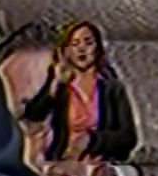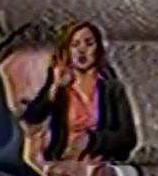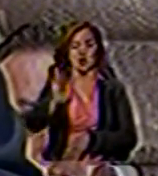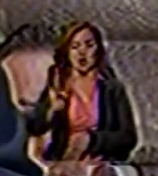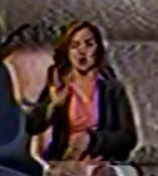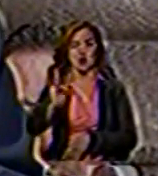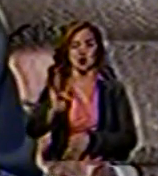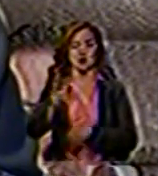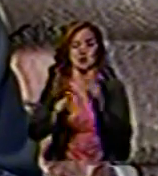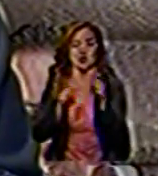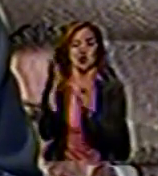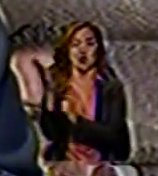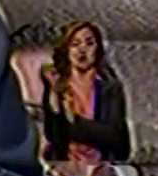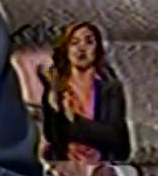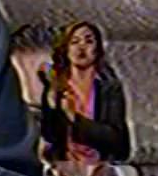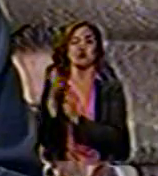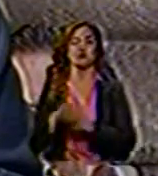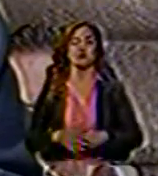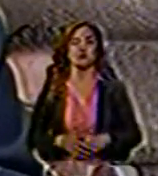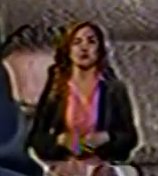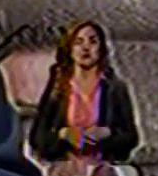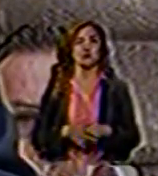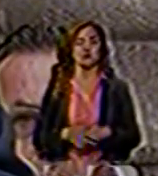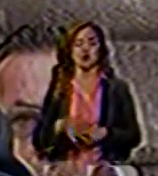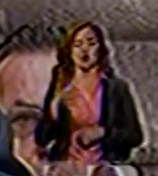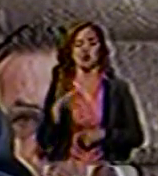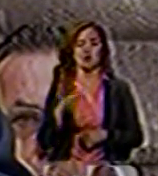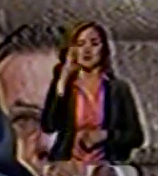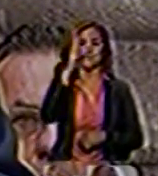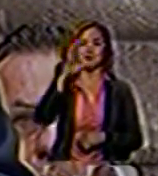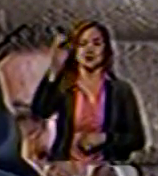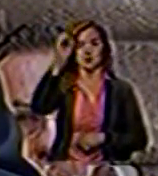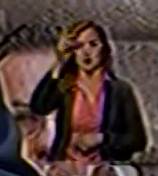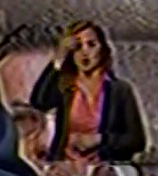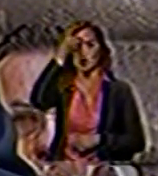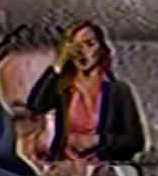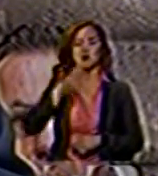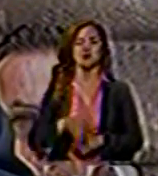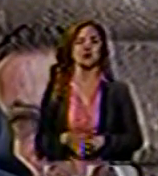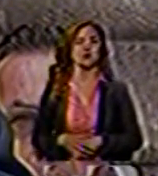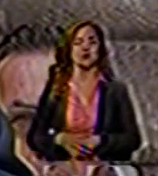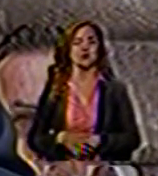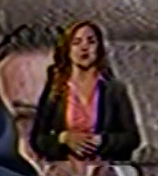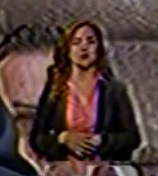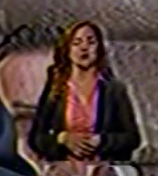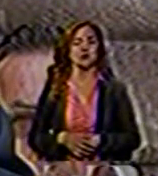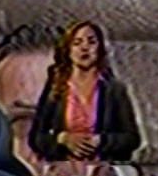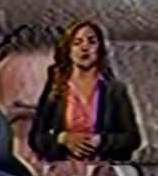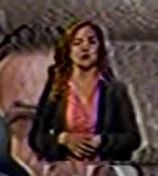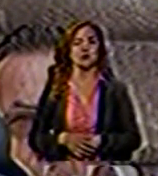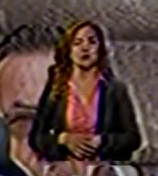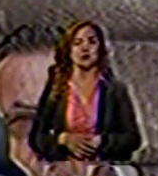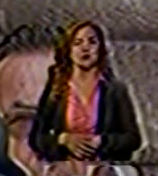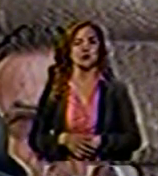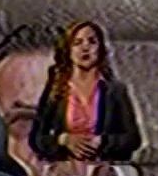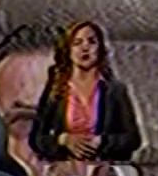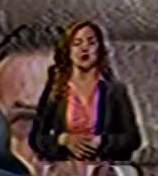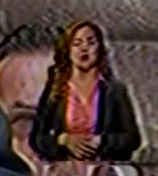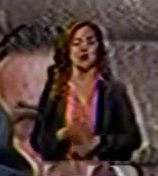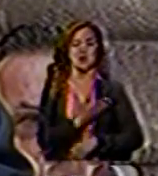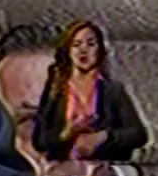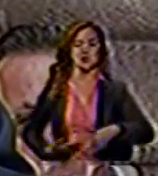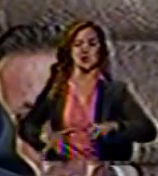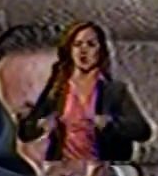jubilados. Hemos cumplido con casi el 60% de la deuda, con una disposición que así la hizo el presidente de